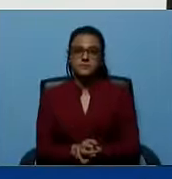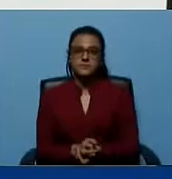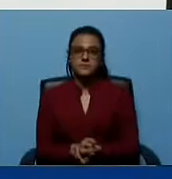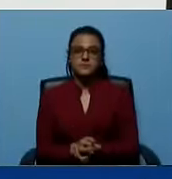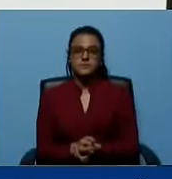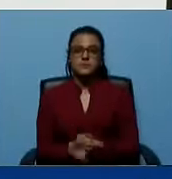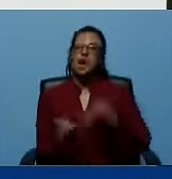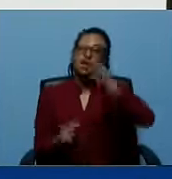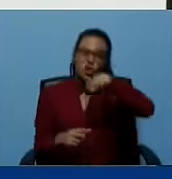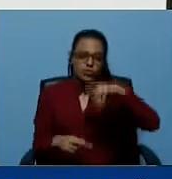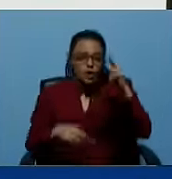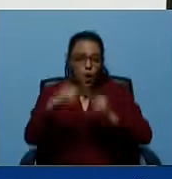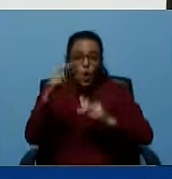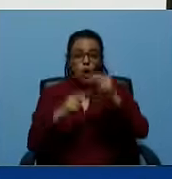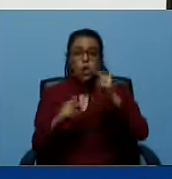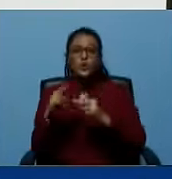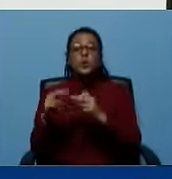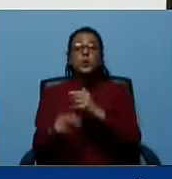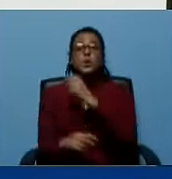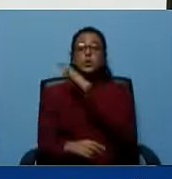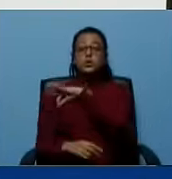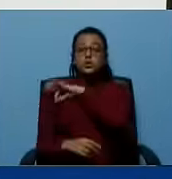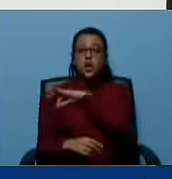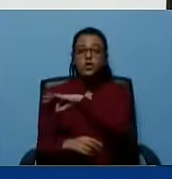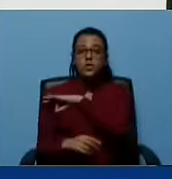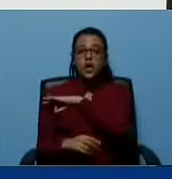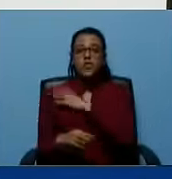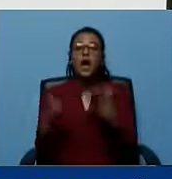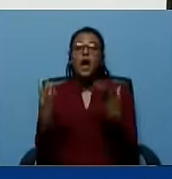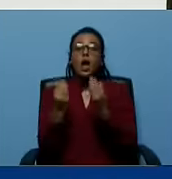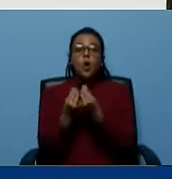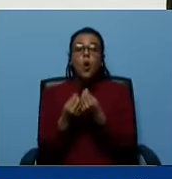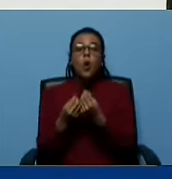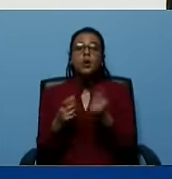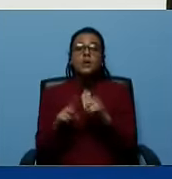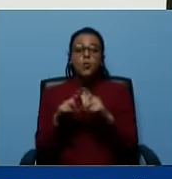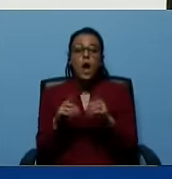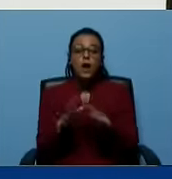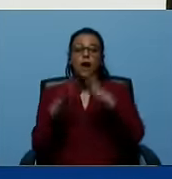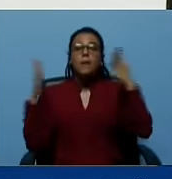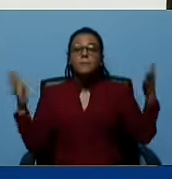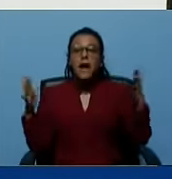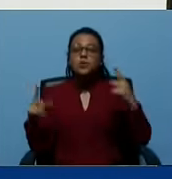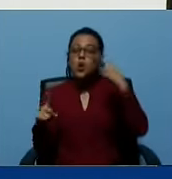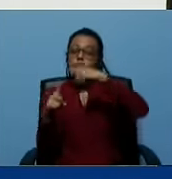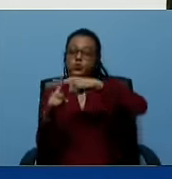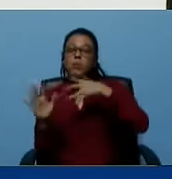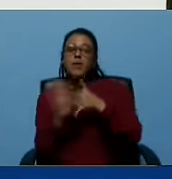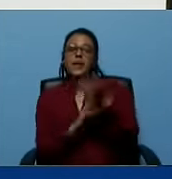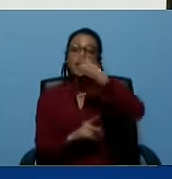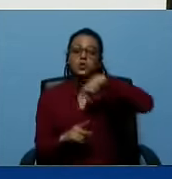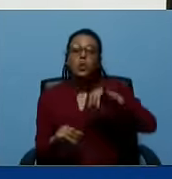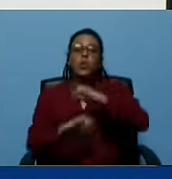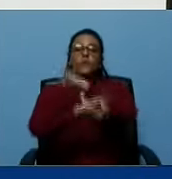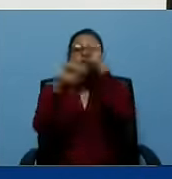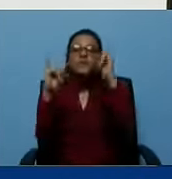para construir una sociedad con la mayor suma de felicidad